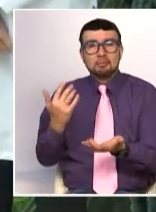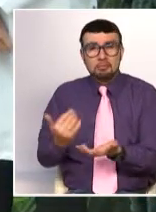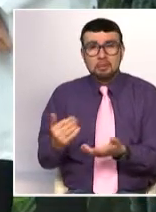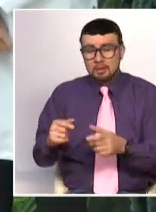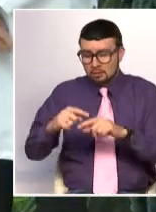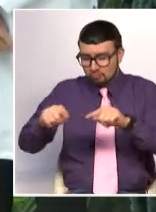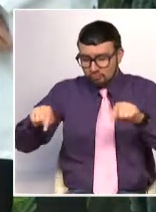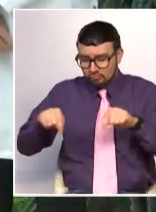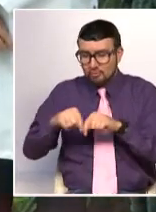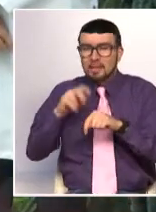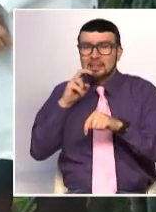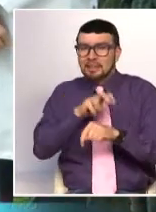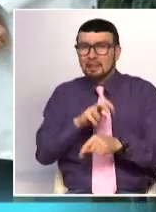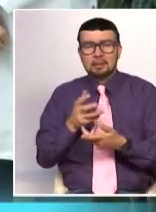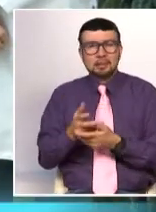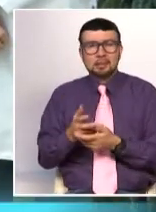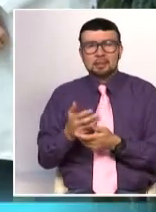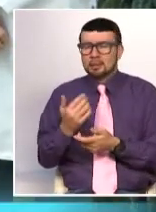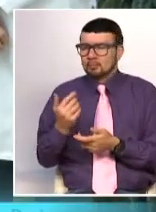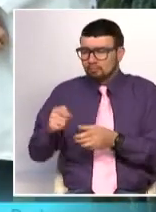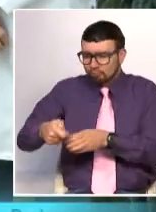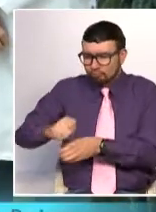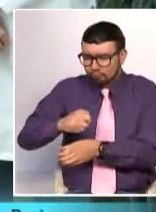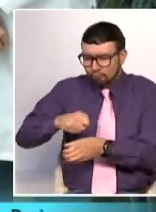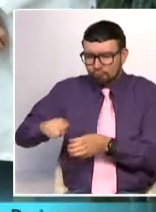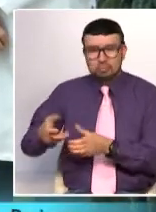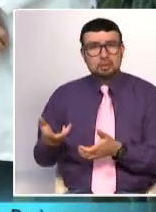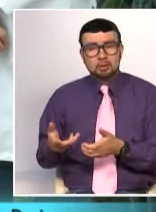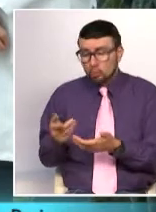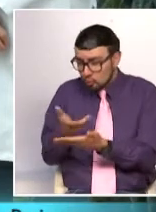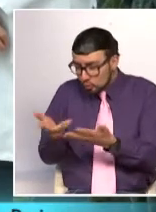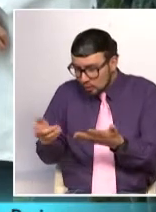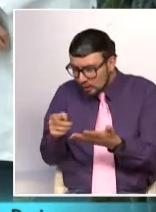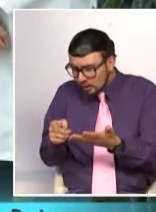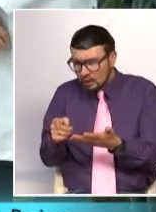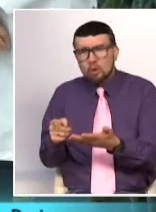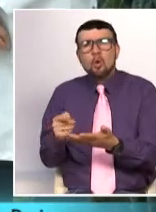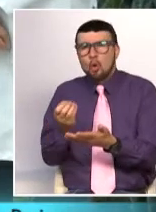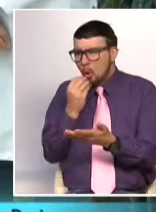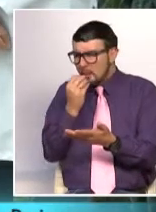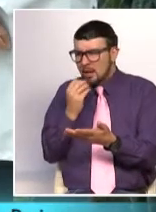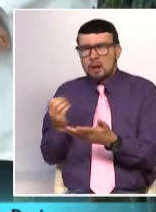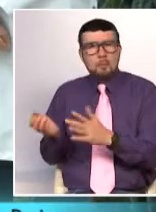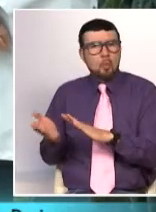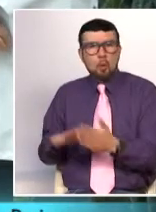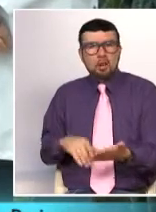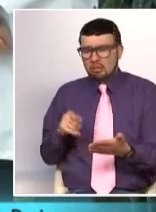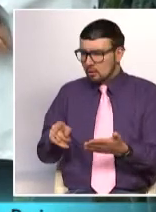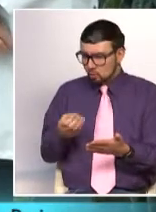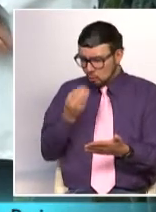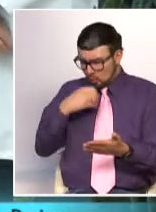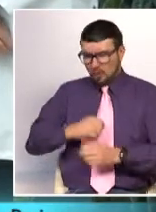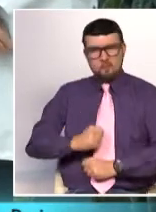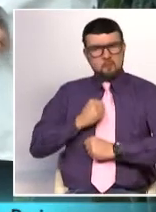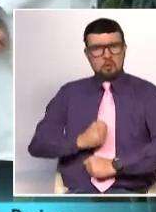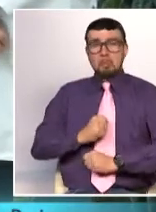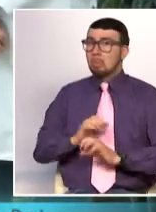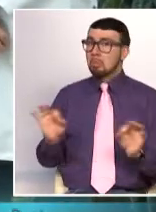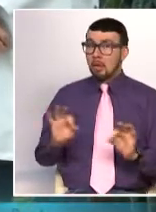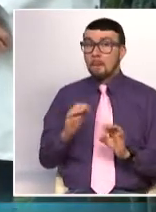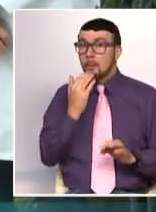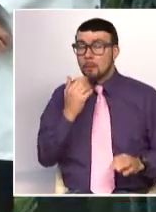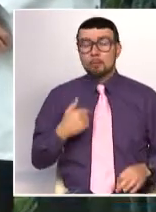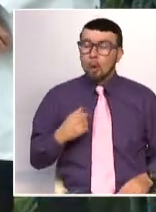son comida muerta analicen estudien eso porque ustedes mismos se dan cuenta me comí unos alimentos